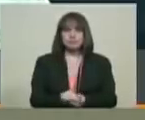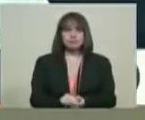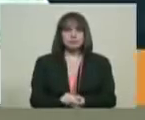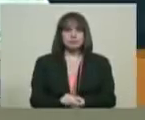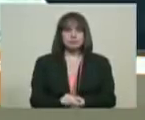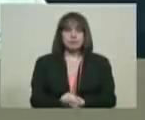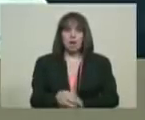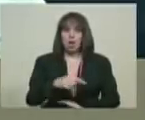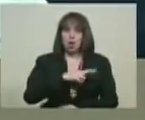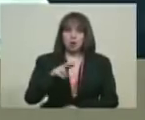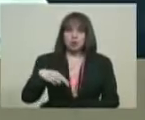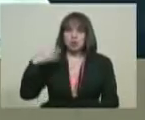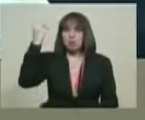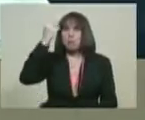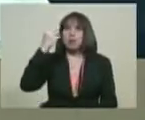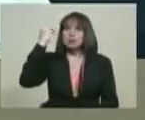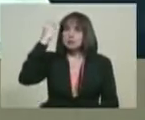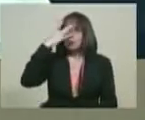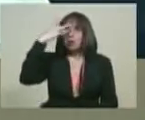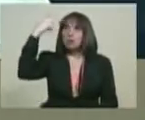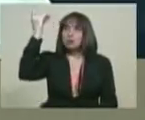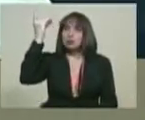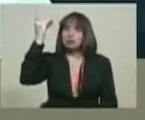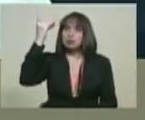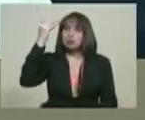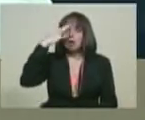Nosotros los que creemos en Dios,